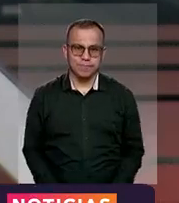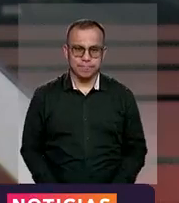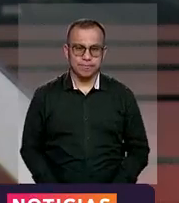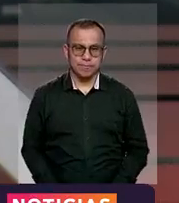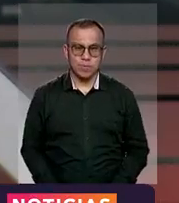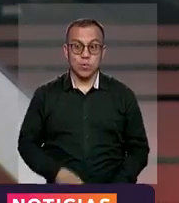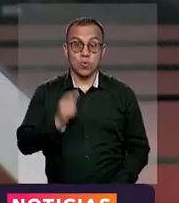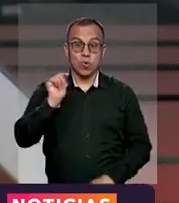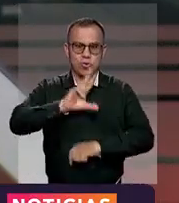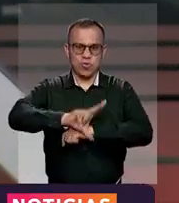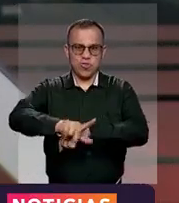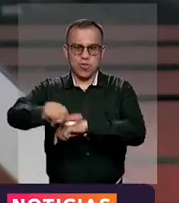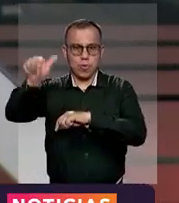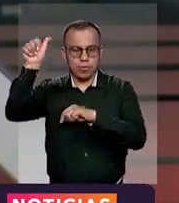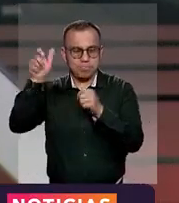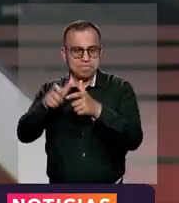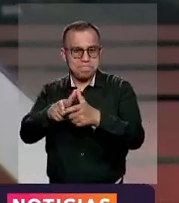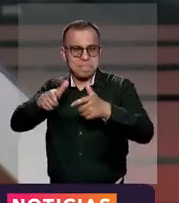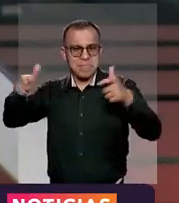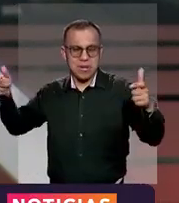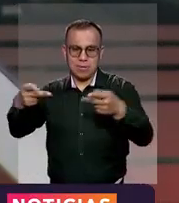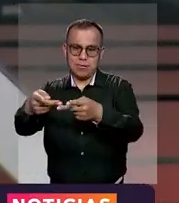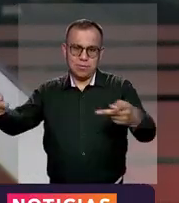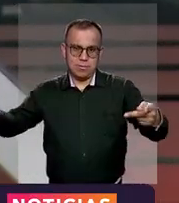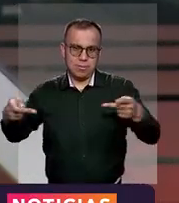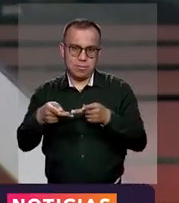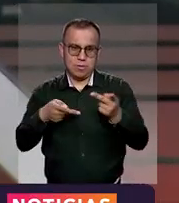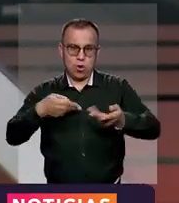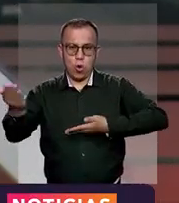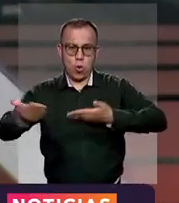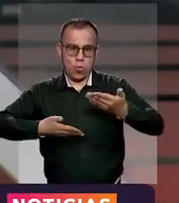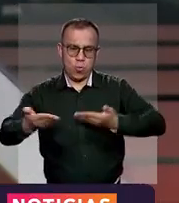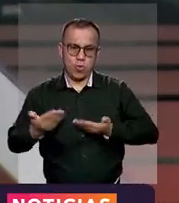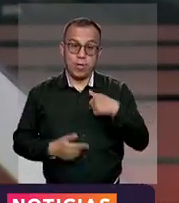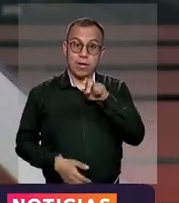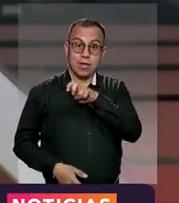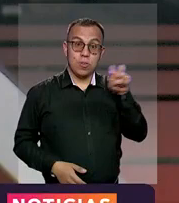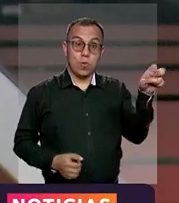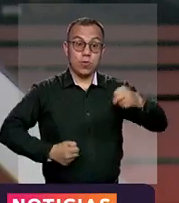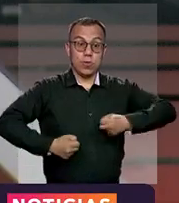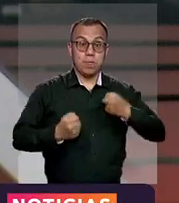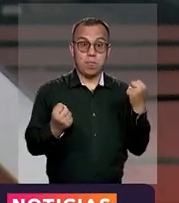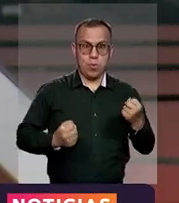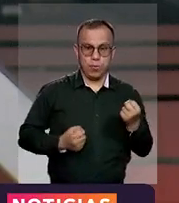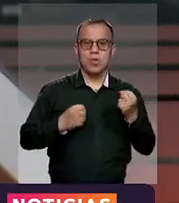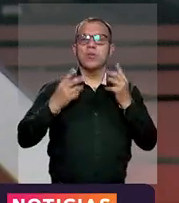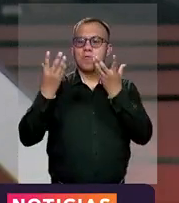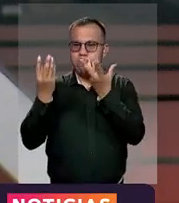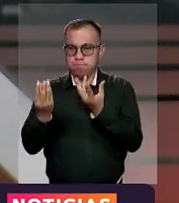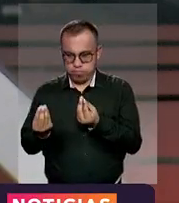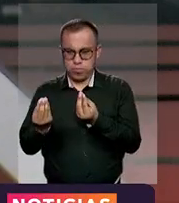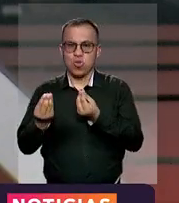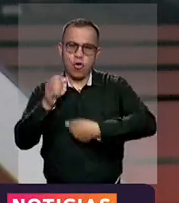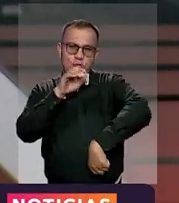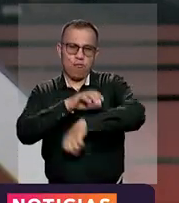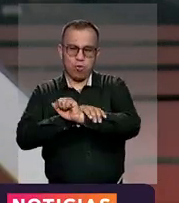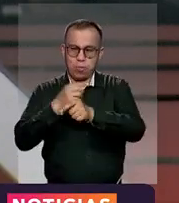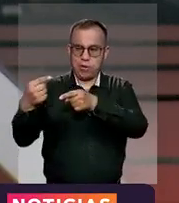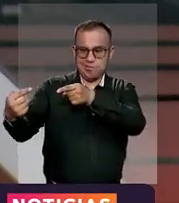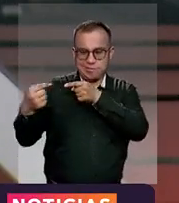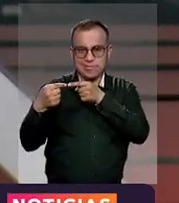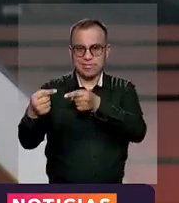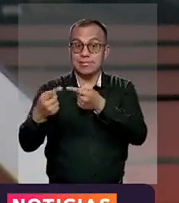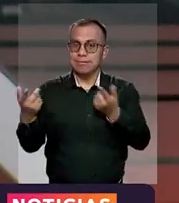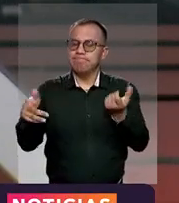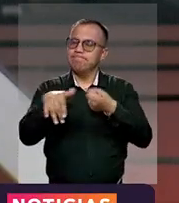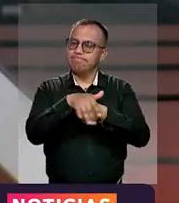Un robo masivo a personas en un local comercial en el norte de Bogotá y un enfrentamiento entre hinchas de dos equipos de fútbol fueron